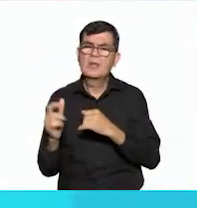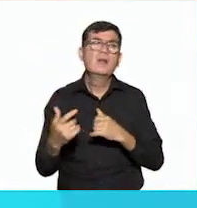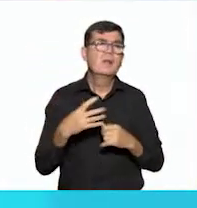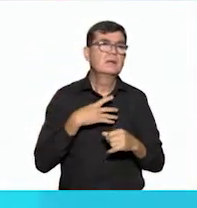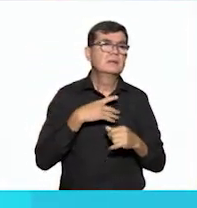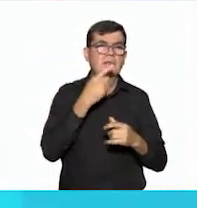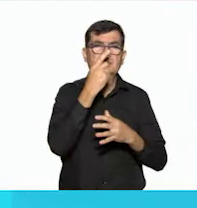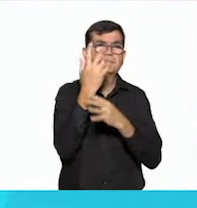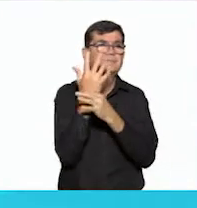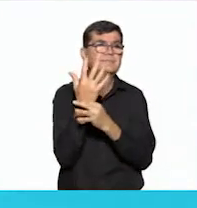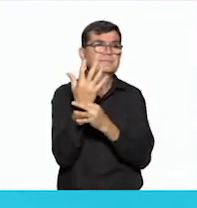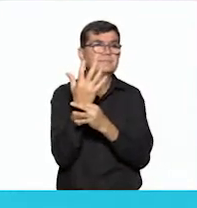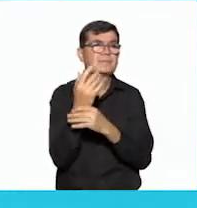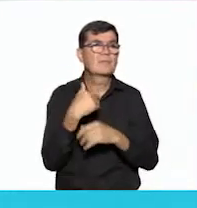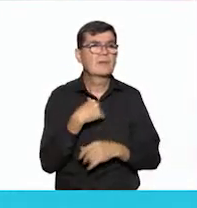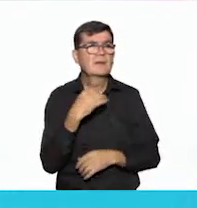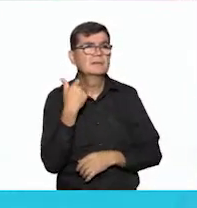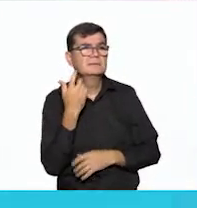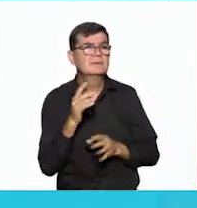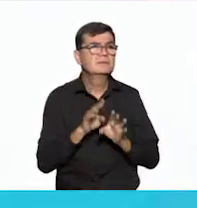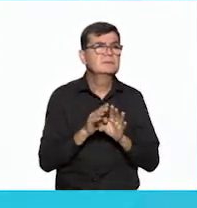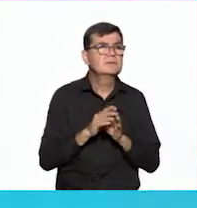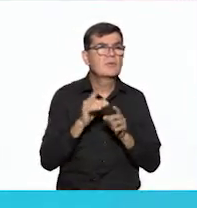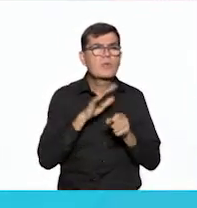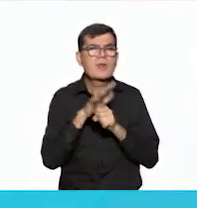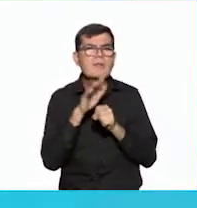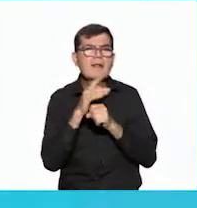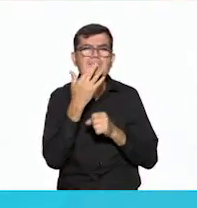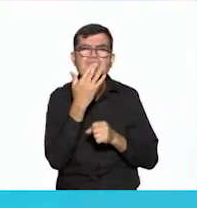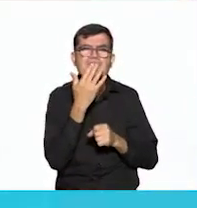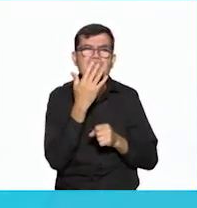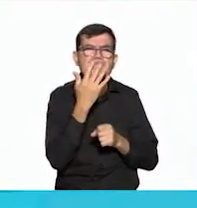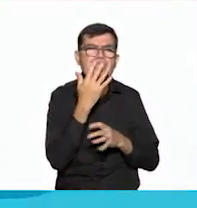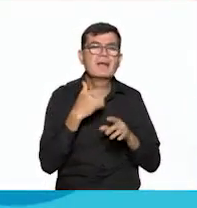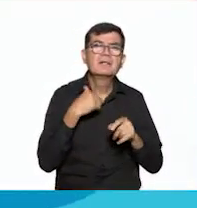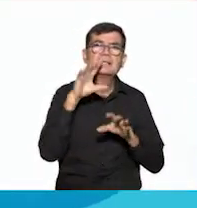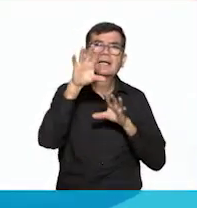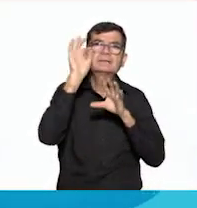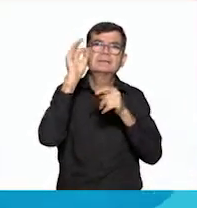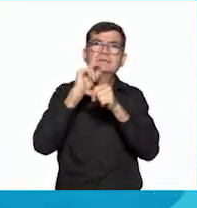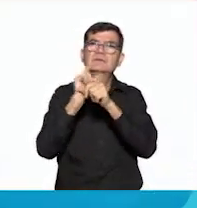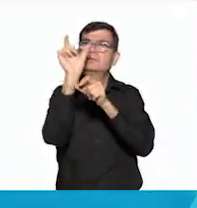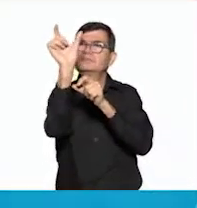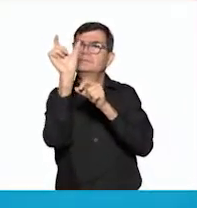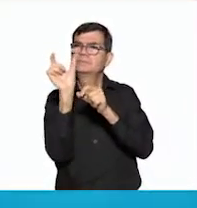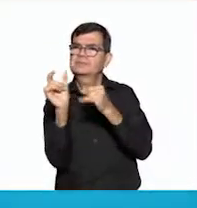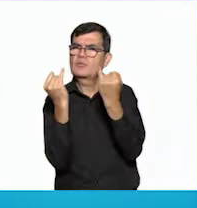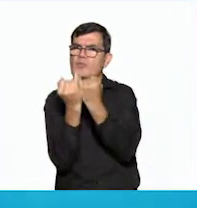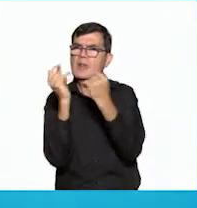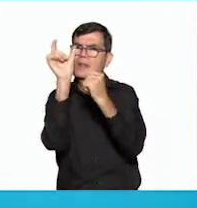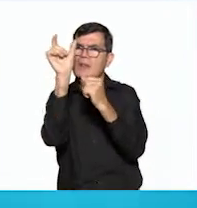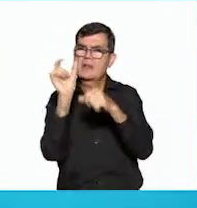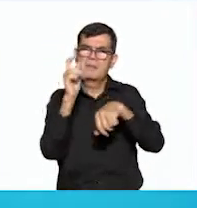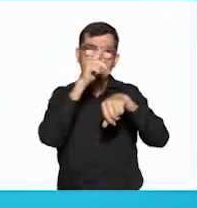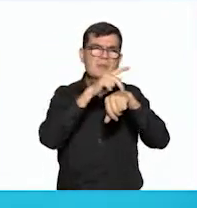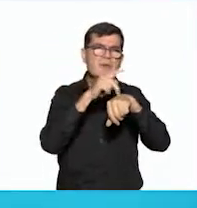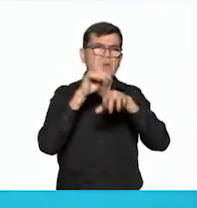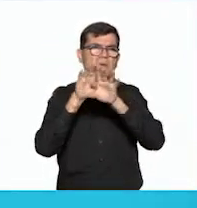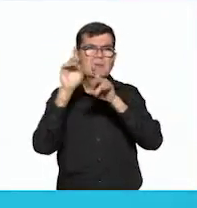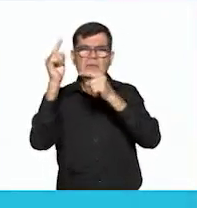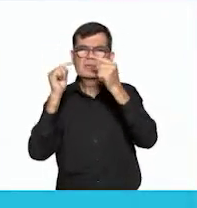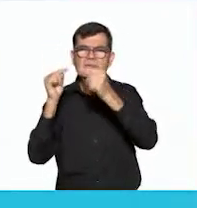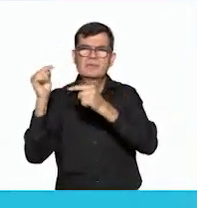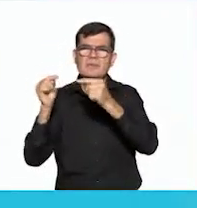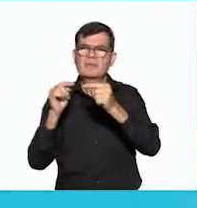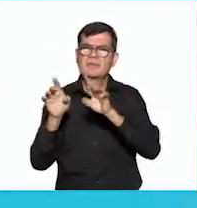dice... Ay, ay, ay, a ver, niñas y niños, ayúdenme a identificar la rima. Dice la piedra sobre el agua, el grito sobre el viento,